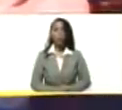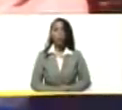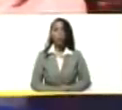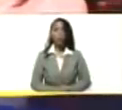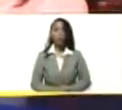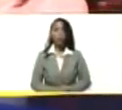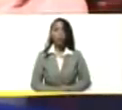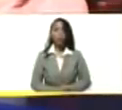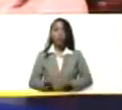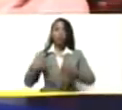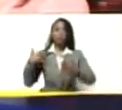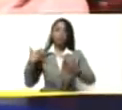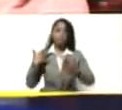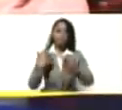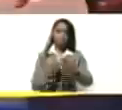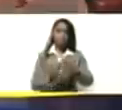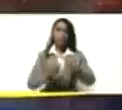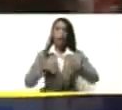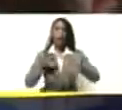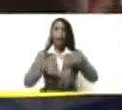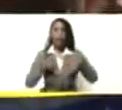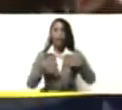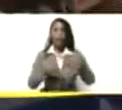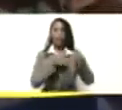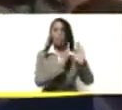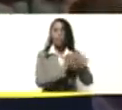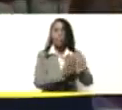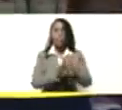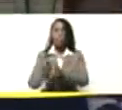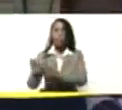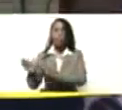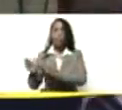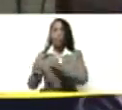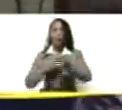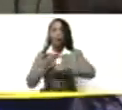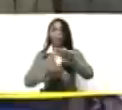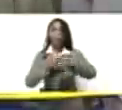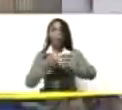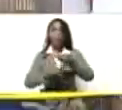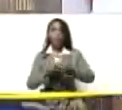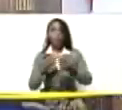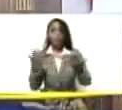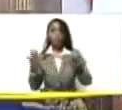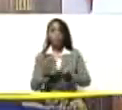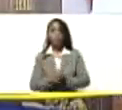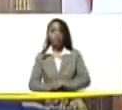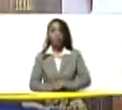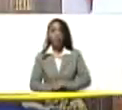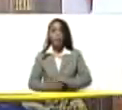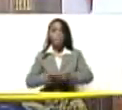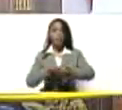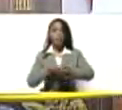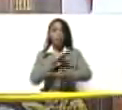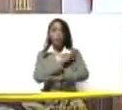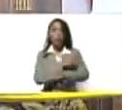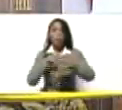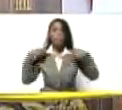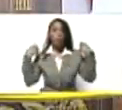una secuencia de eventos coronada ernesto ministro del poder popular